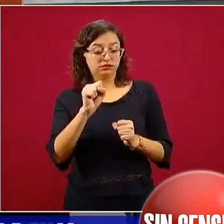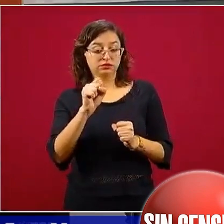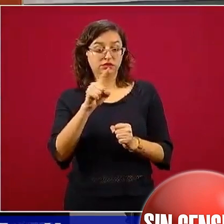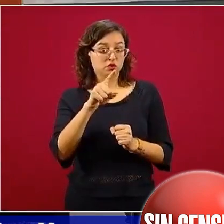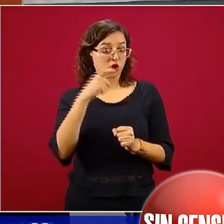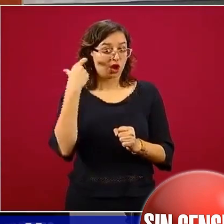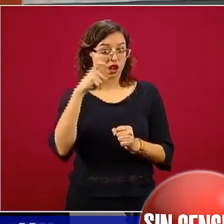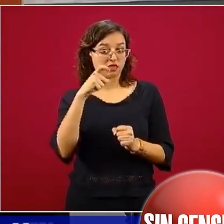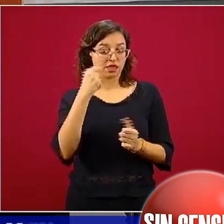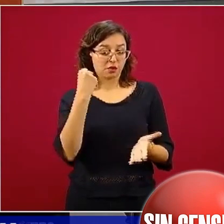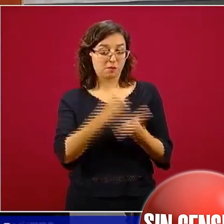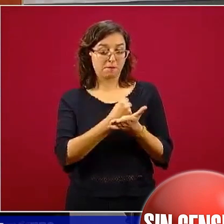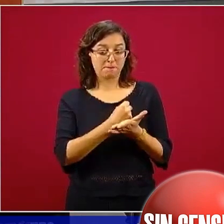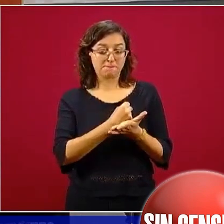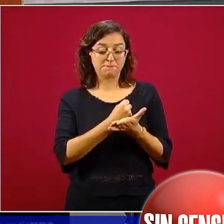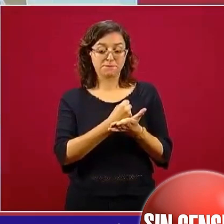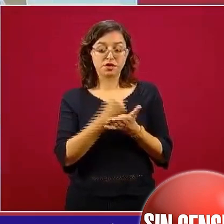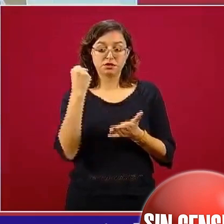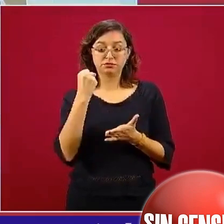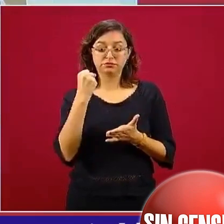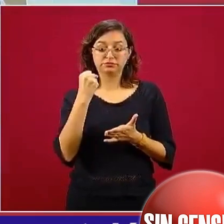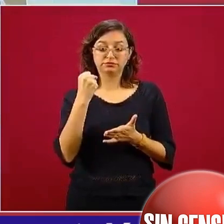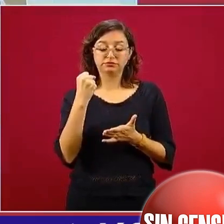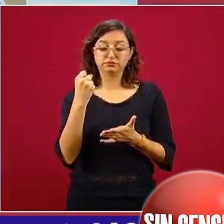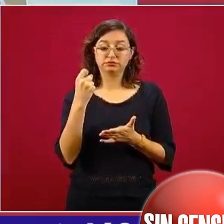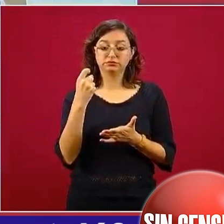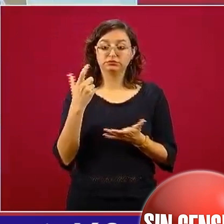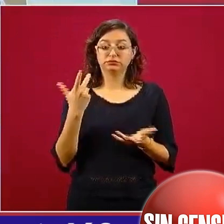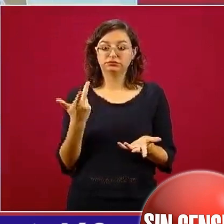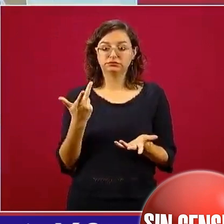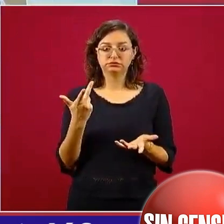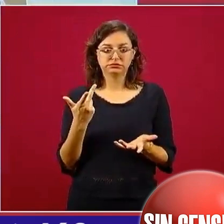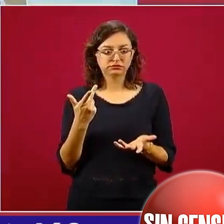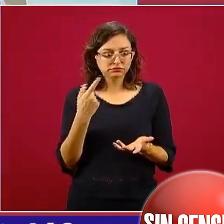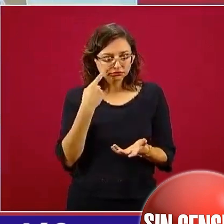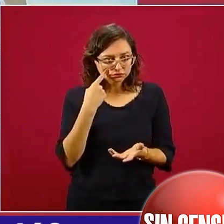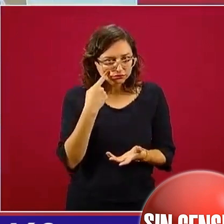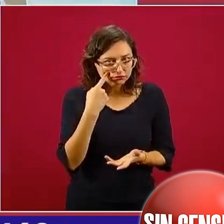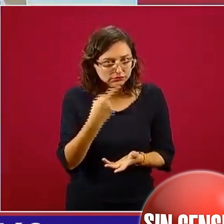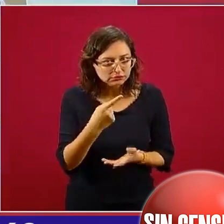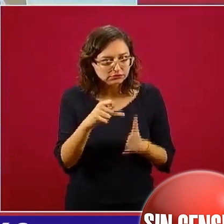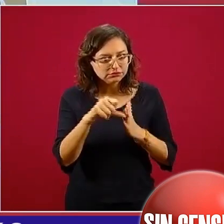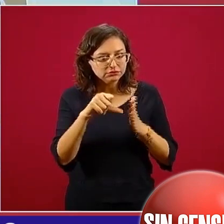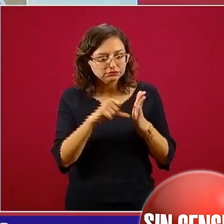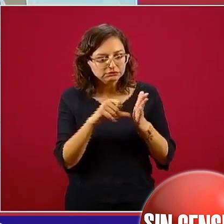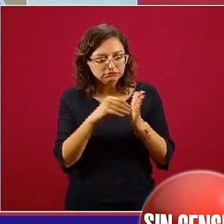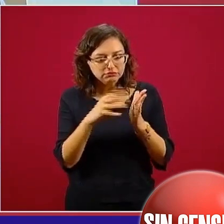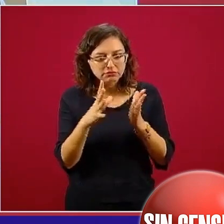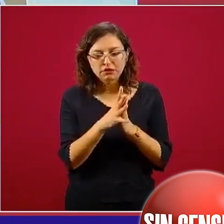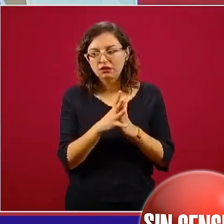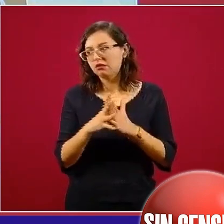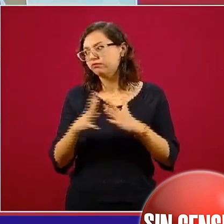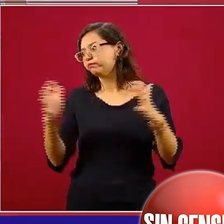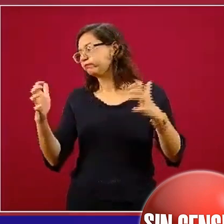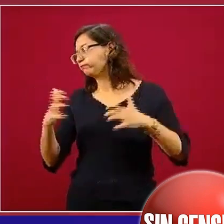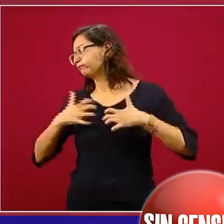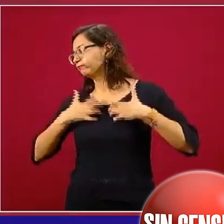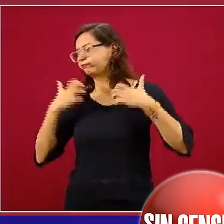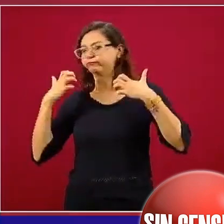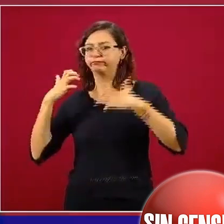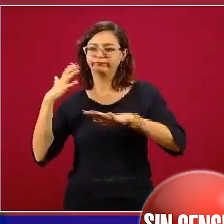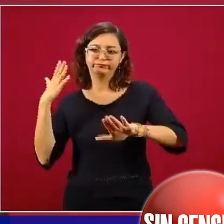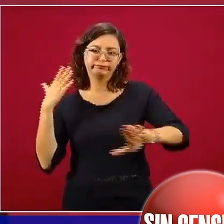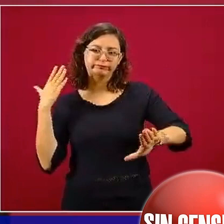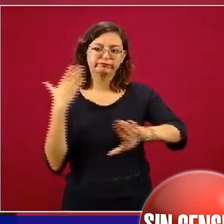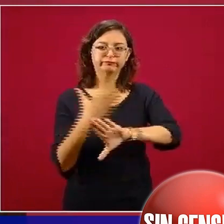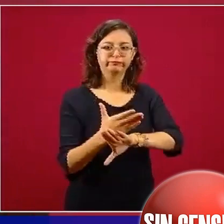Querétaro se da por ese artículo y en lo referente al principio